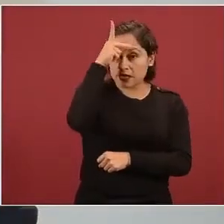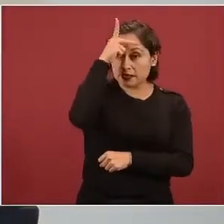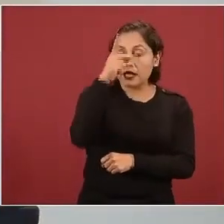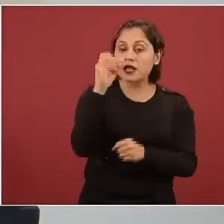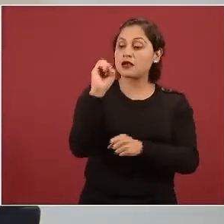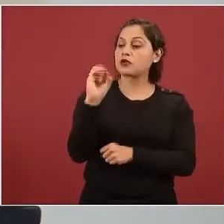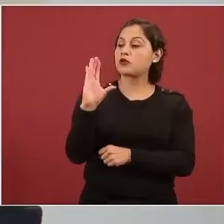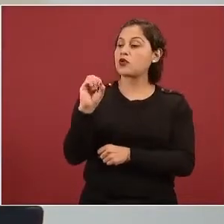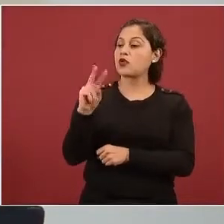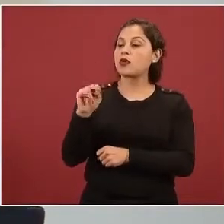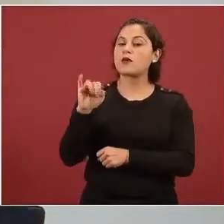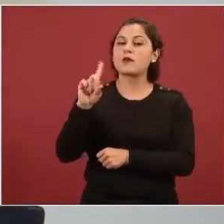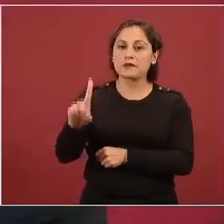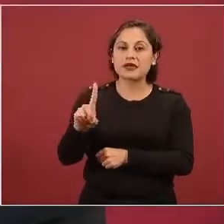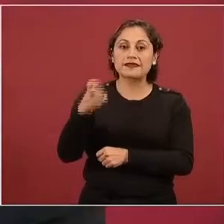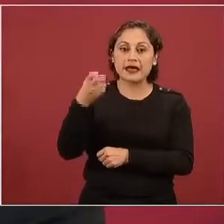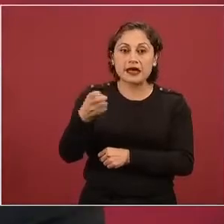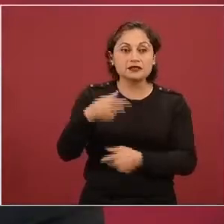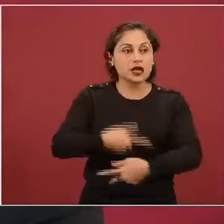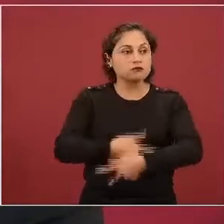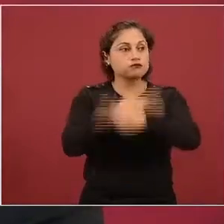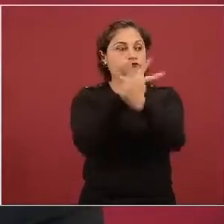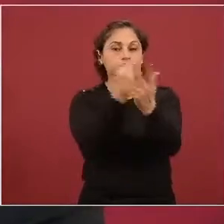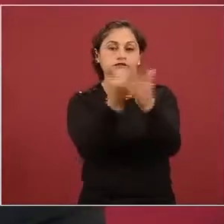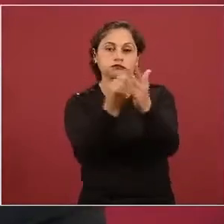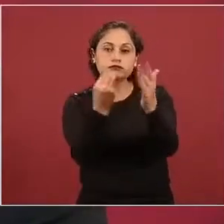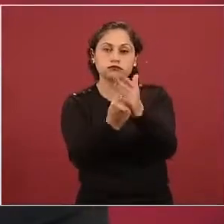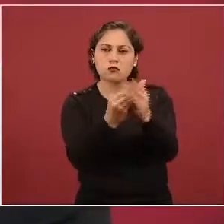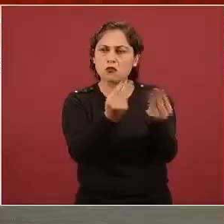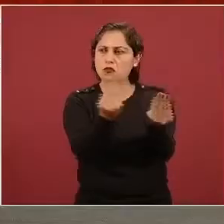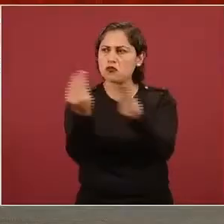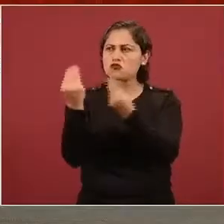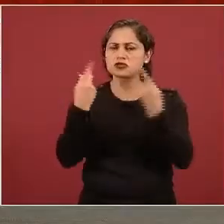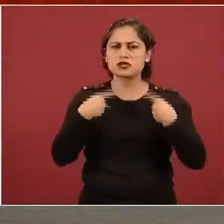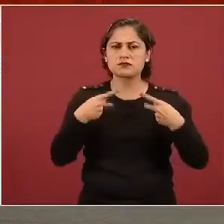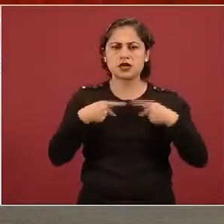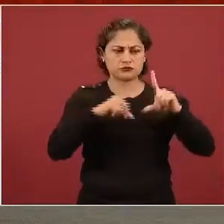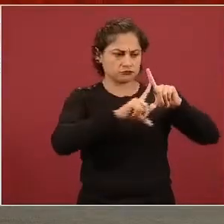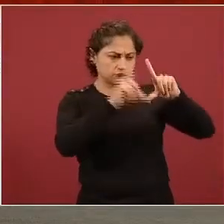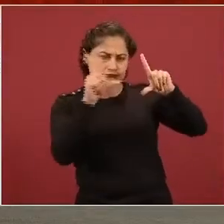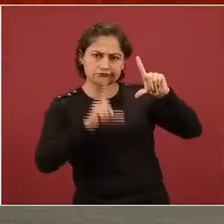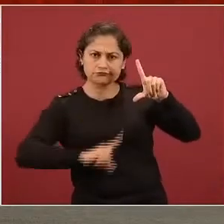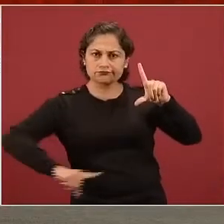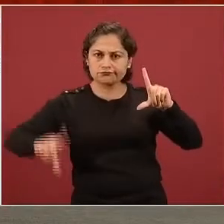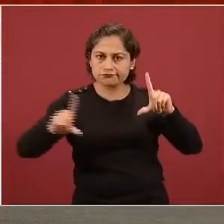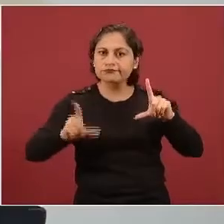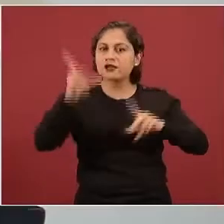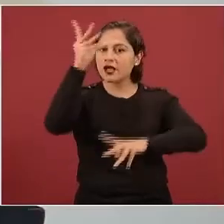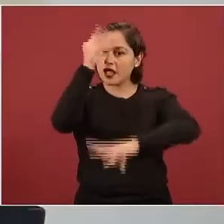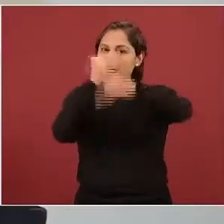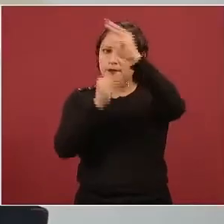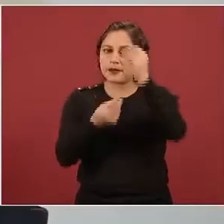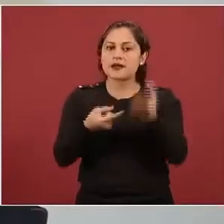más de 200,000 trabajadores del sistema de salud a lo largo y ancho de toda la República,